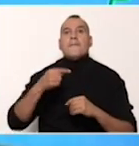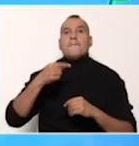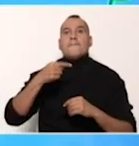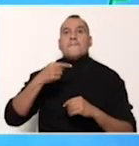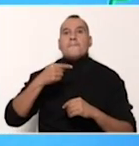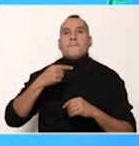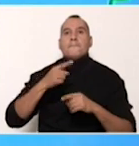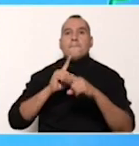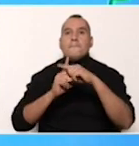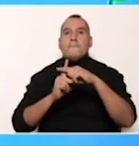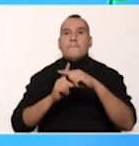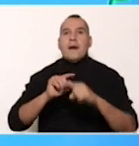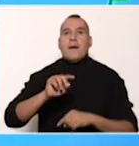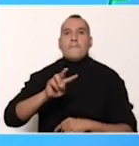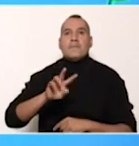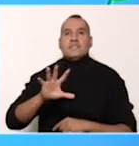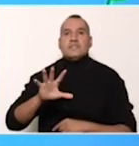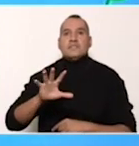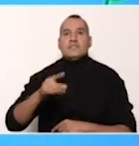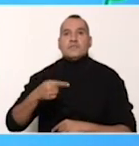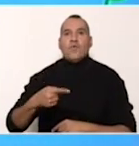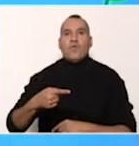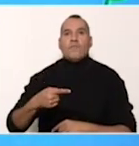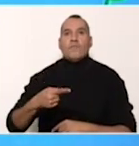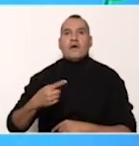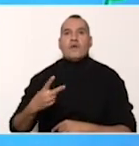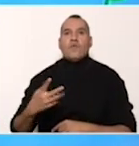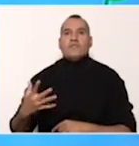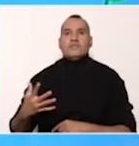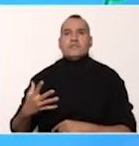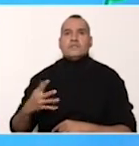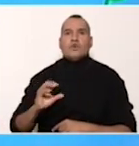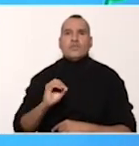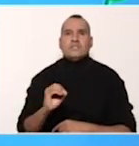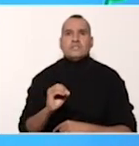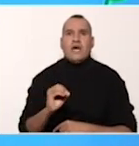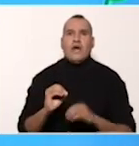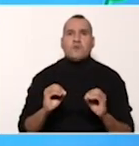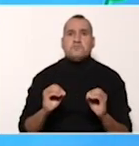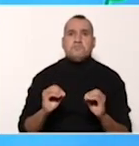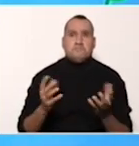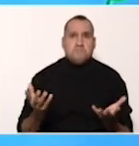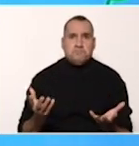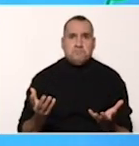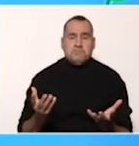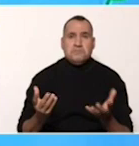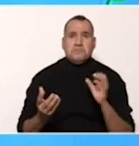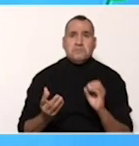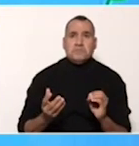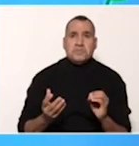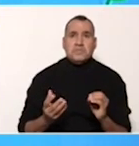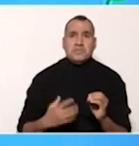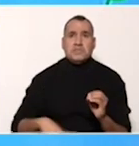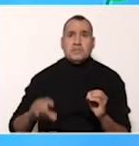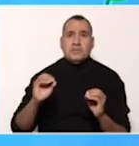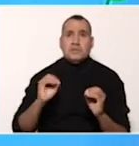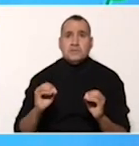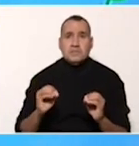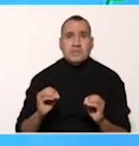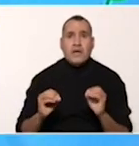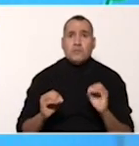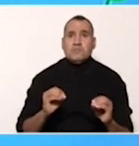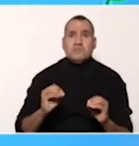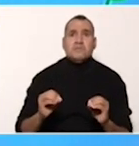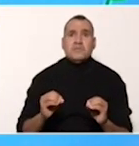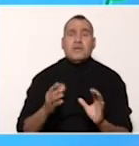menos 25 también da 0. Ahí nos podemos dar cuenta que termina la división, y la división por tener residuo